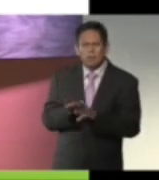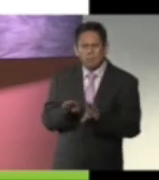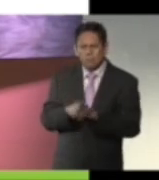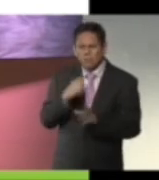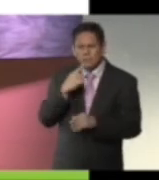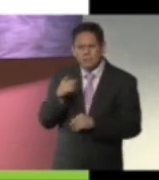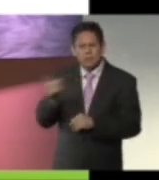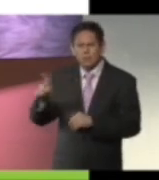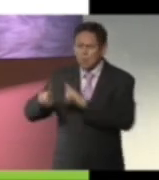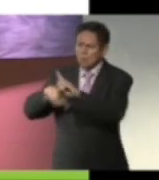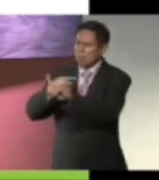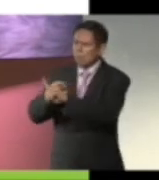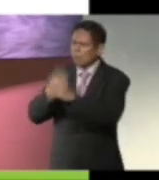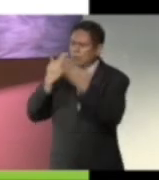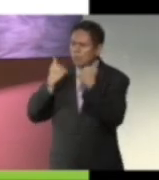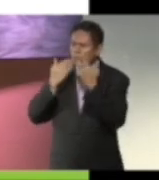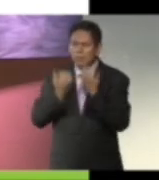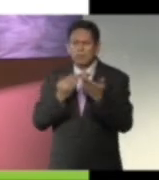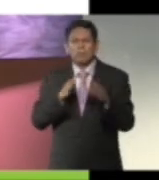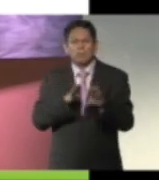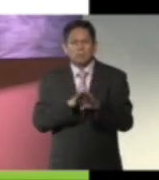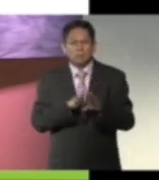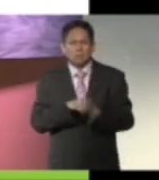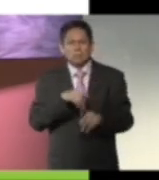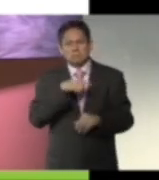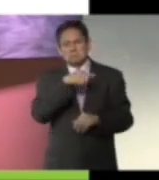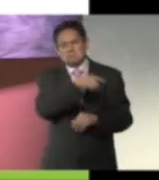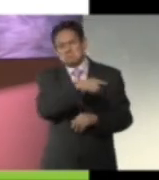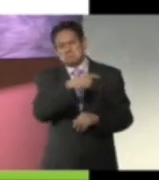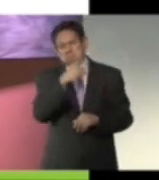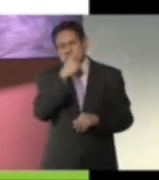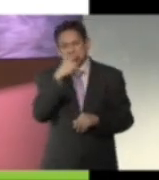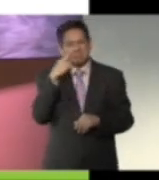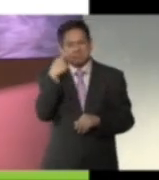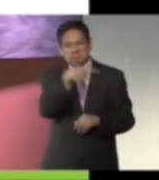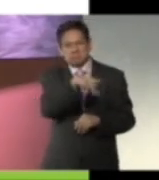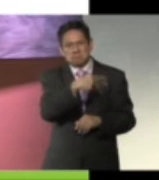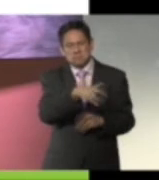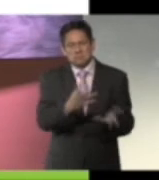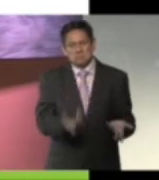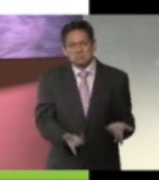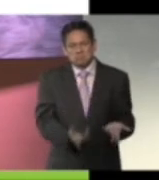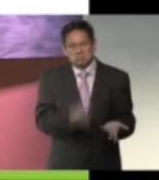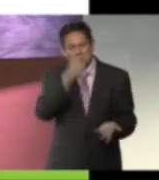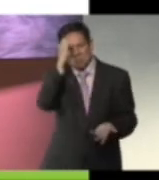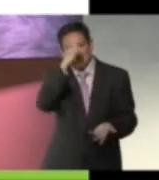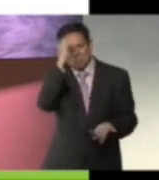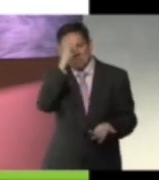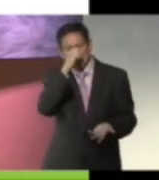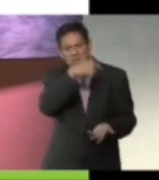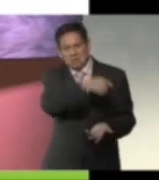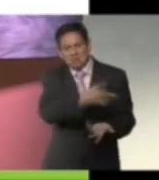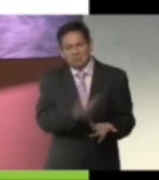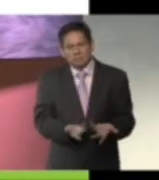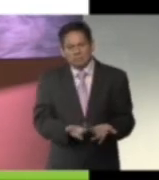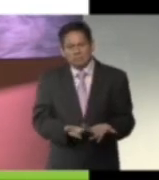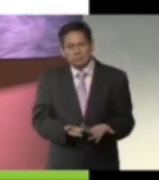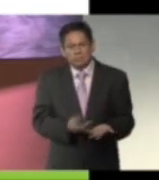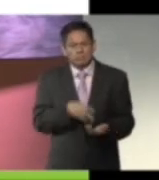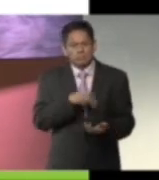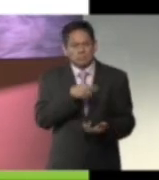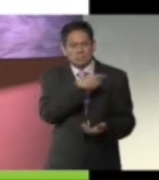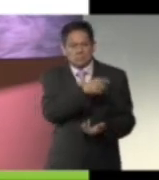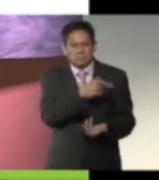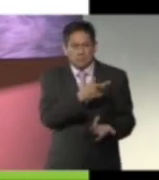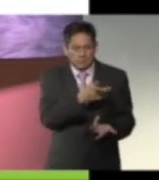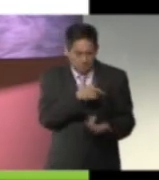casos infundados? Pues diría mi abuela, con su cabezota, ¿no? Pues sí, con lo que tenemos adentro, con lo que tienen ellos